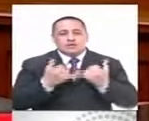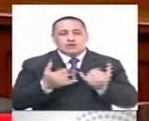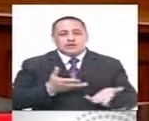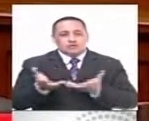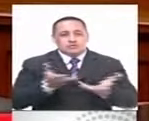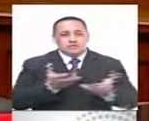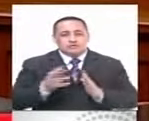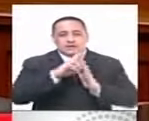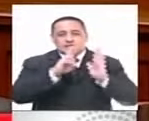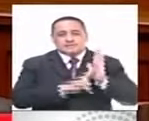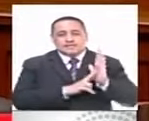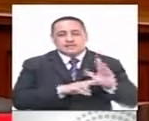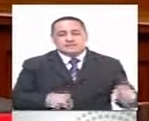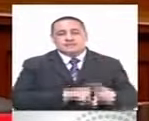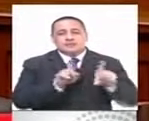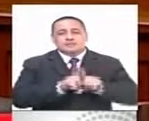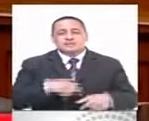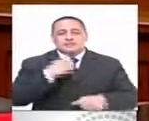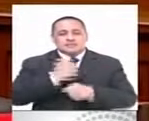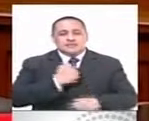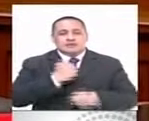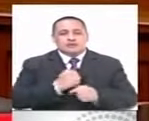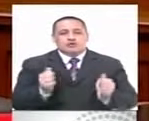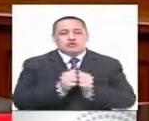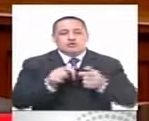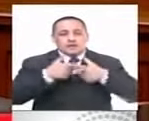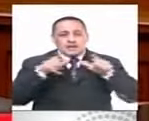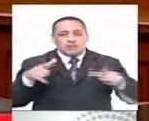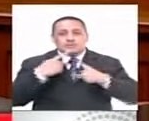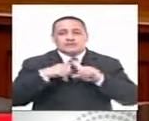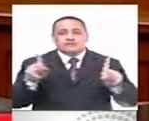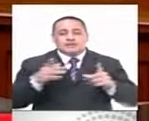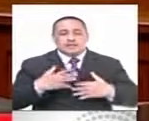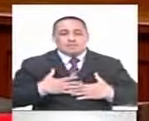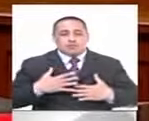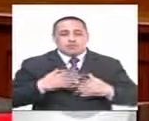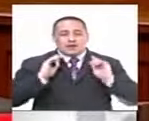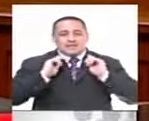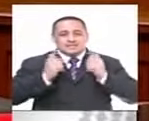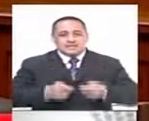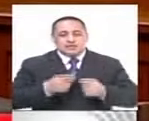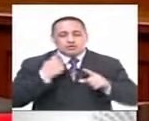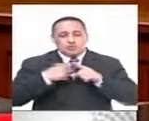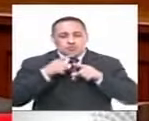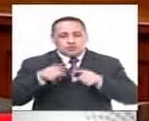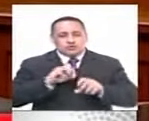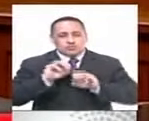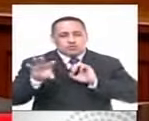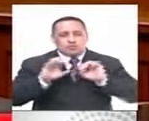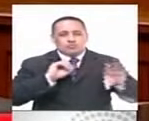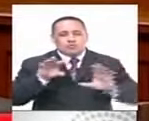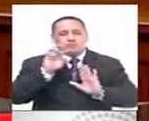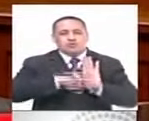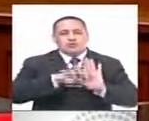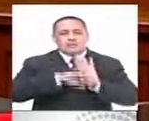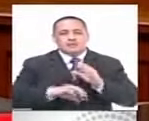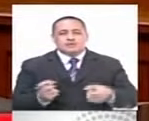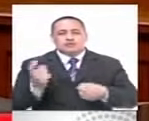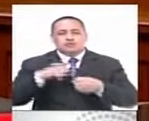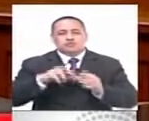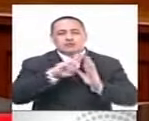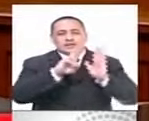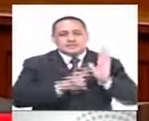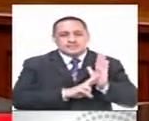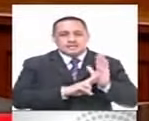servicios registrales se operen en lenguas distintas al castellano. Para eso promoveremos los programas de inclusión